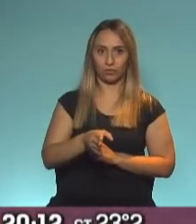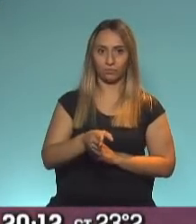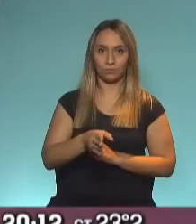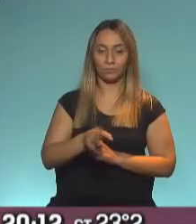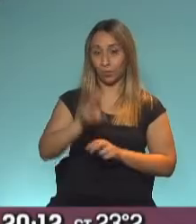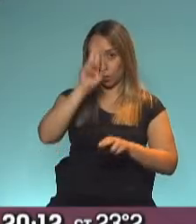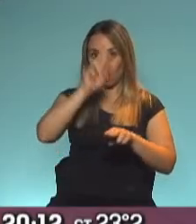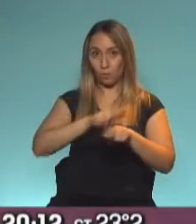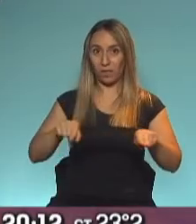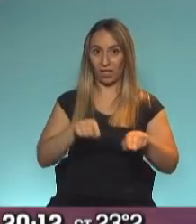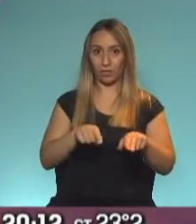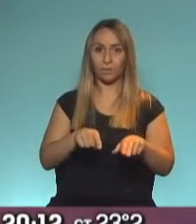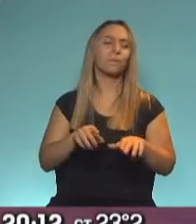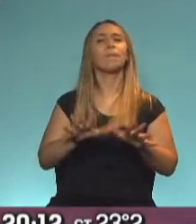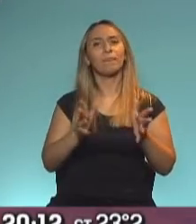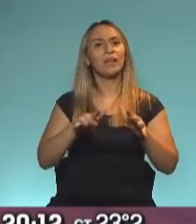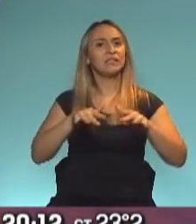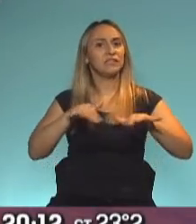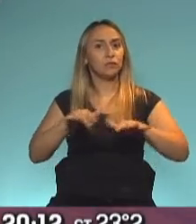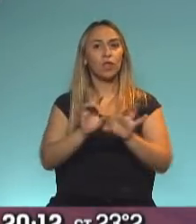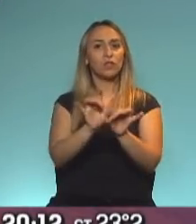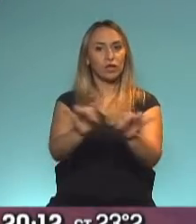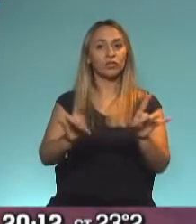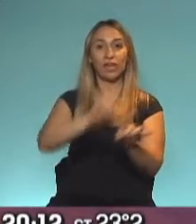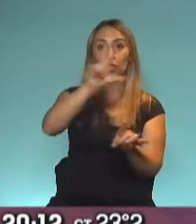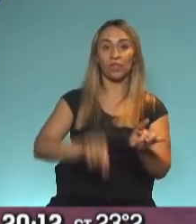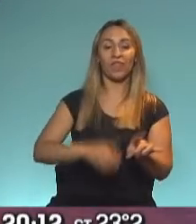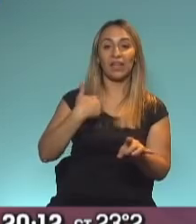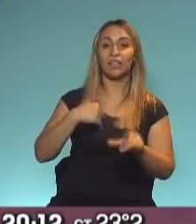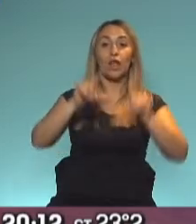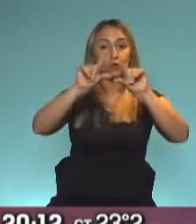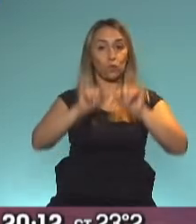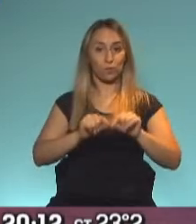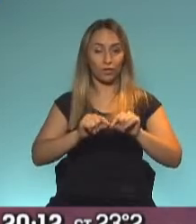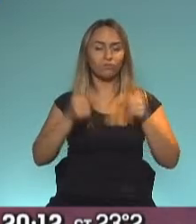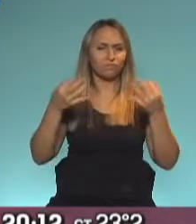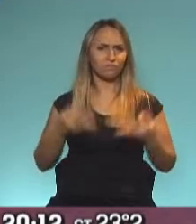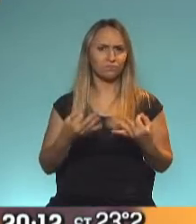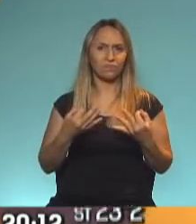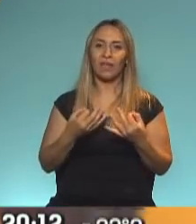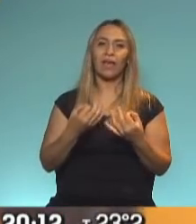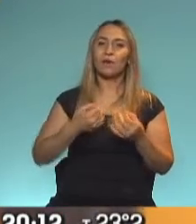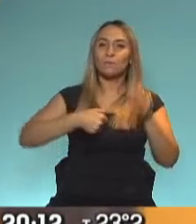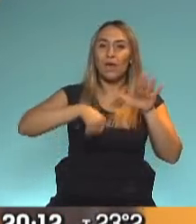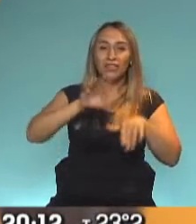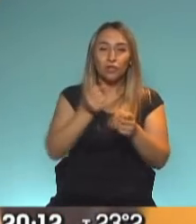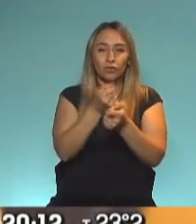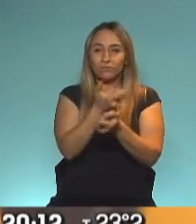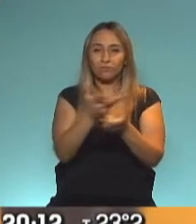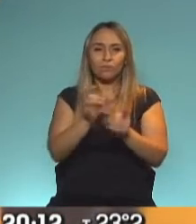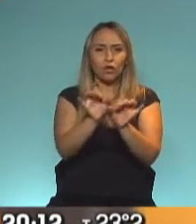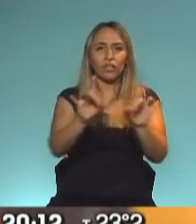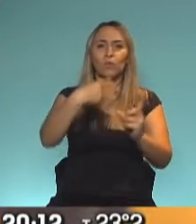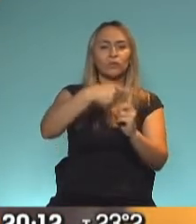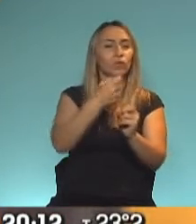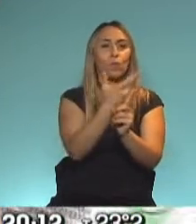57%. Repasemos la situación COVID en nuestro país expresado en números. ¿Cuál es la mayor cantidad de positivos? ¿Qué provincias